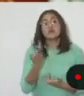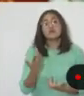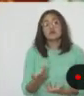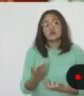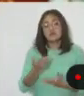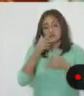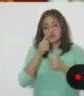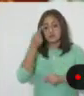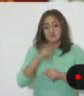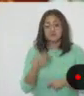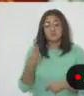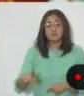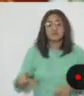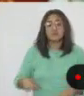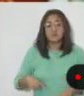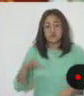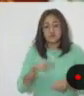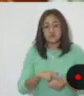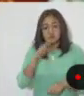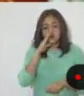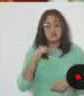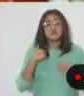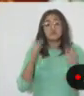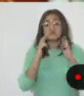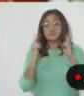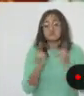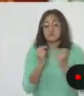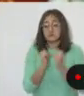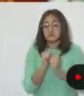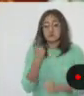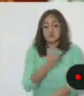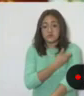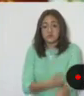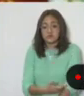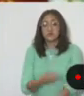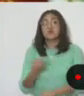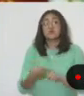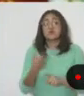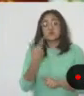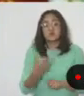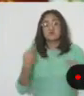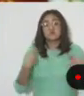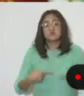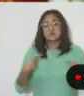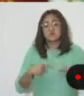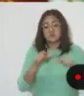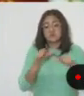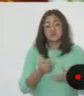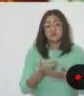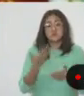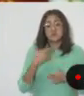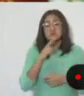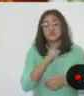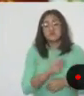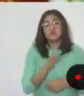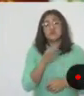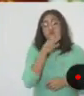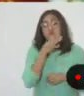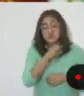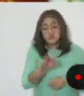De acuerdo a las instrucciones del gobernador Barbosa, me reuní con los familiares de estos 8 artesanos, que no 11 como se reportó en medios